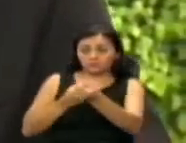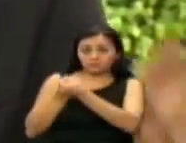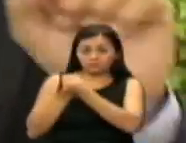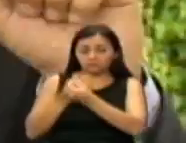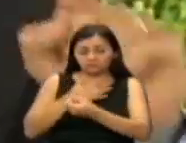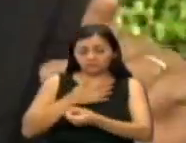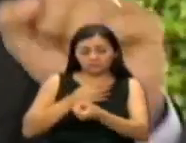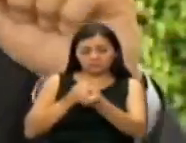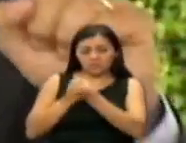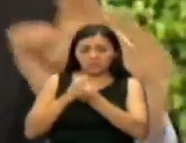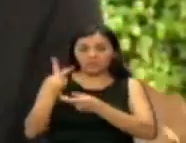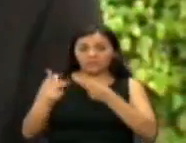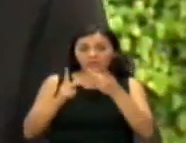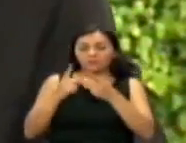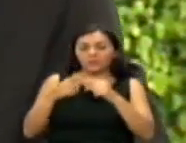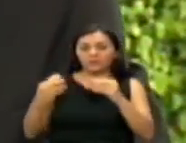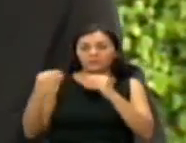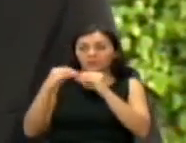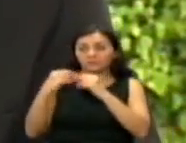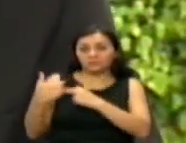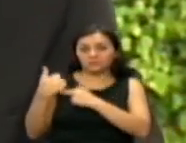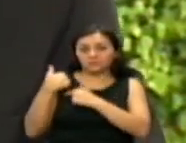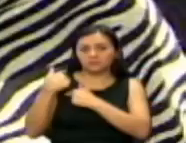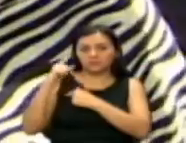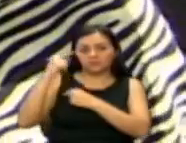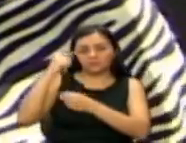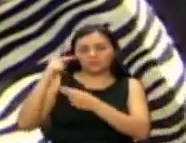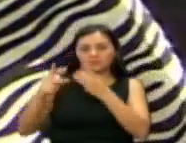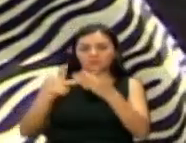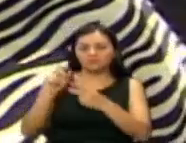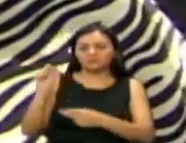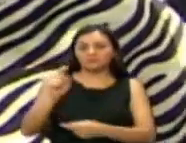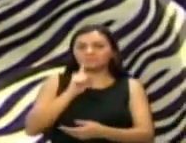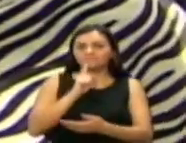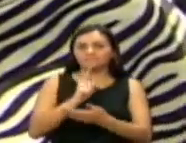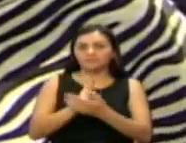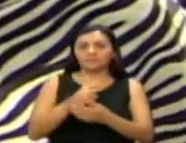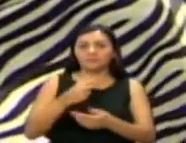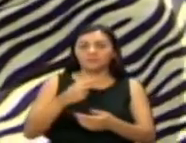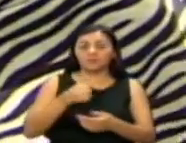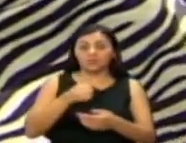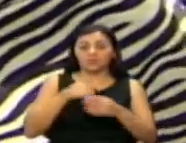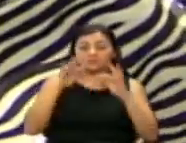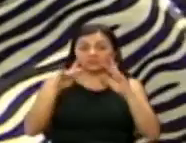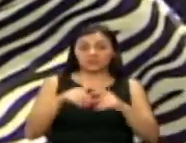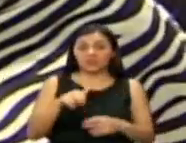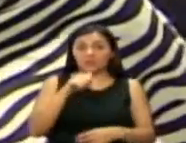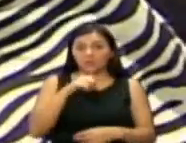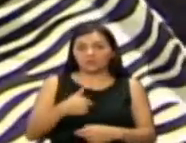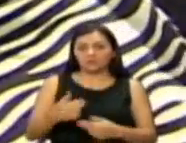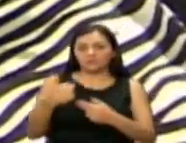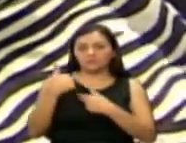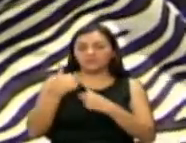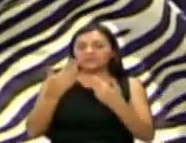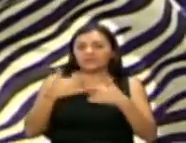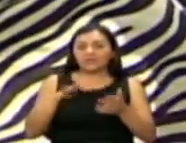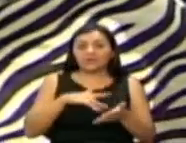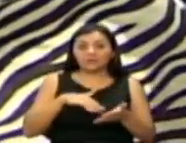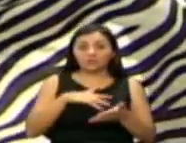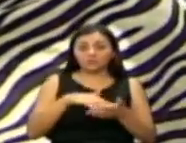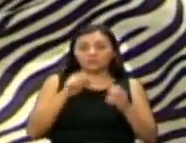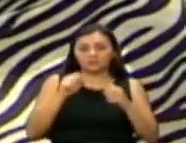nacional. Pero es competencia del gobierno provincial. Así es, señor presidente. Nosotros como Secretaría del Agua hemos tenido la responsabilidad no